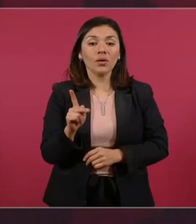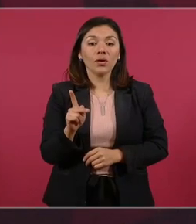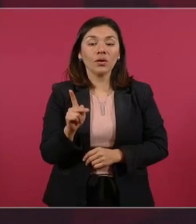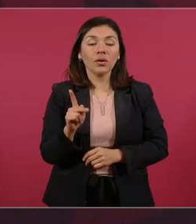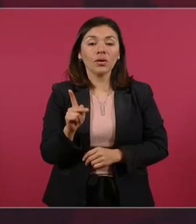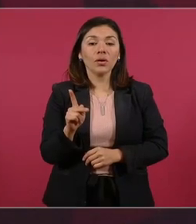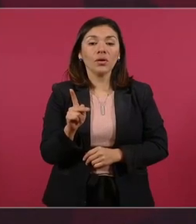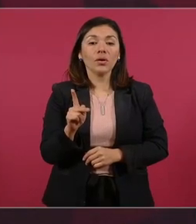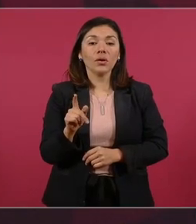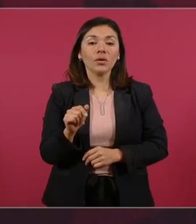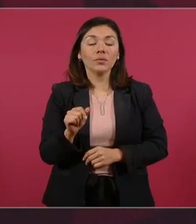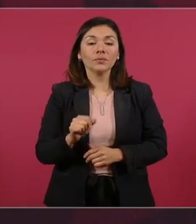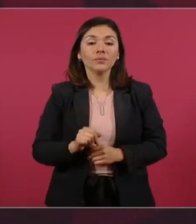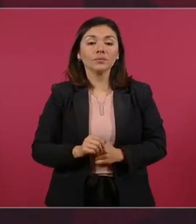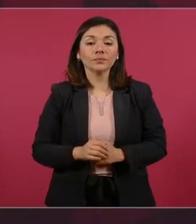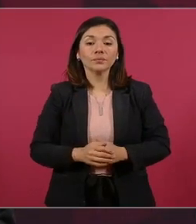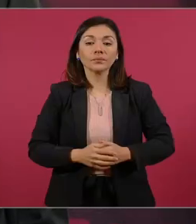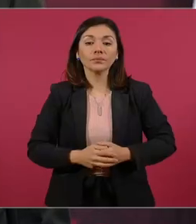está